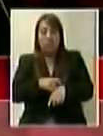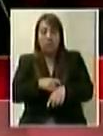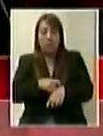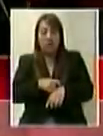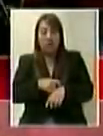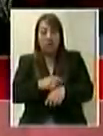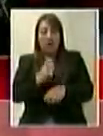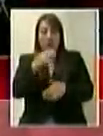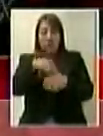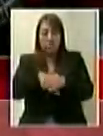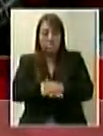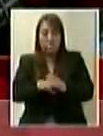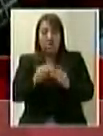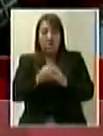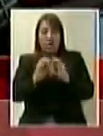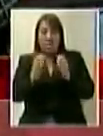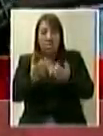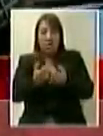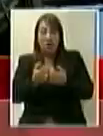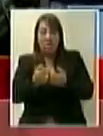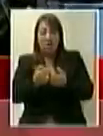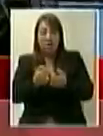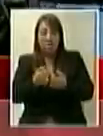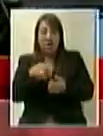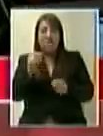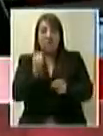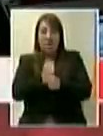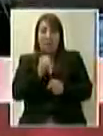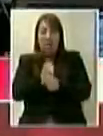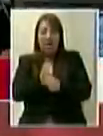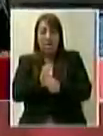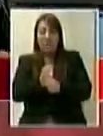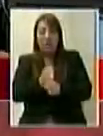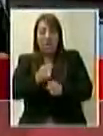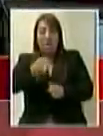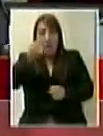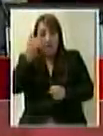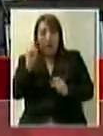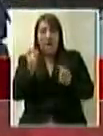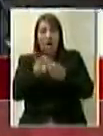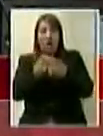se encubrieron en el Congreso de la República trabajando